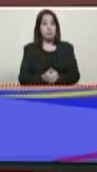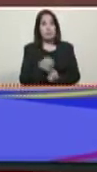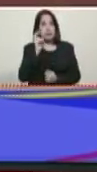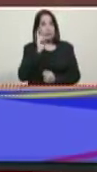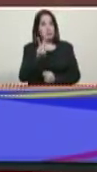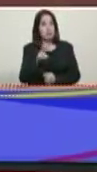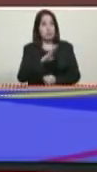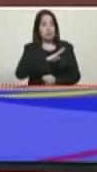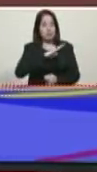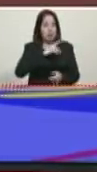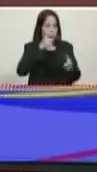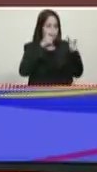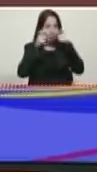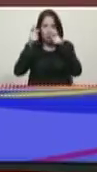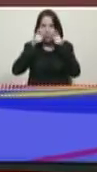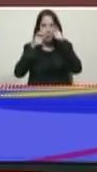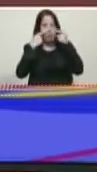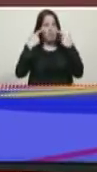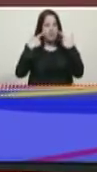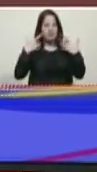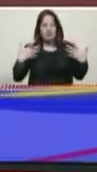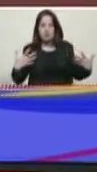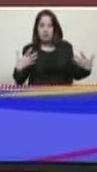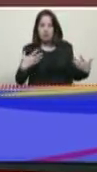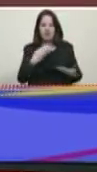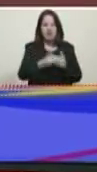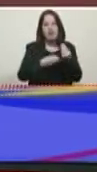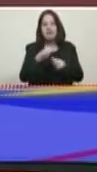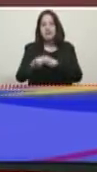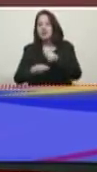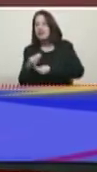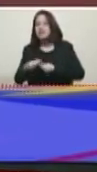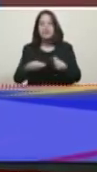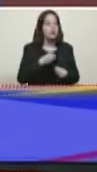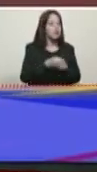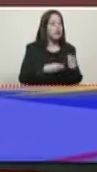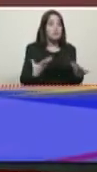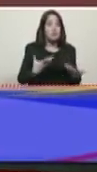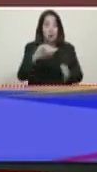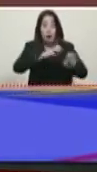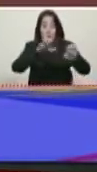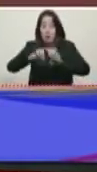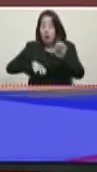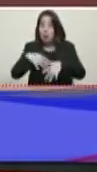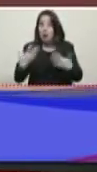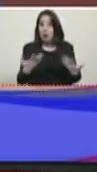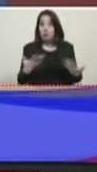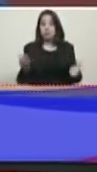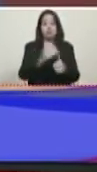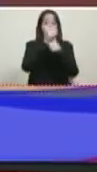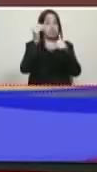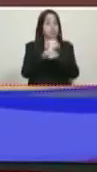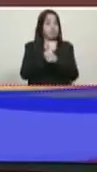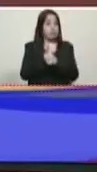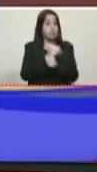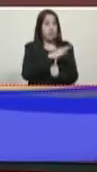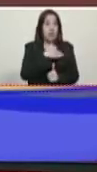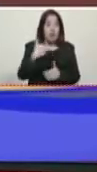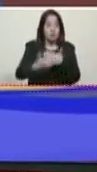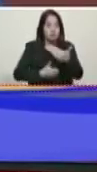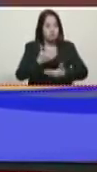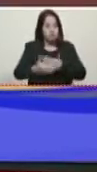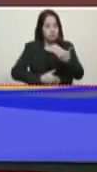personalmente pendiente de esto porque es una de las cosas que más quiero lograr en este nuevo periodo de